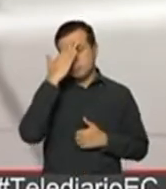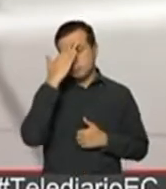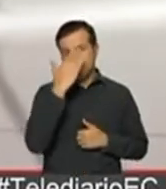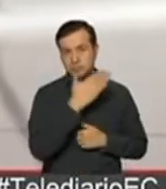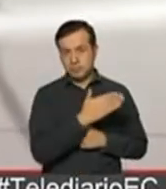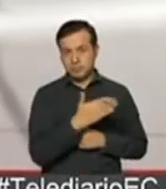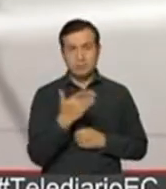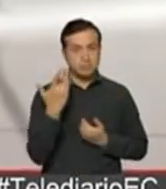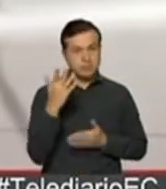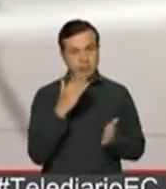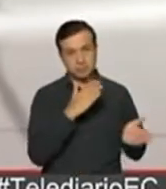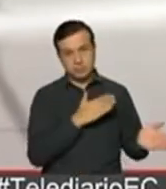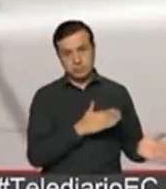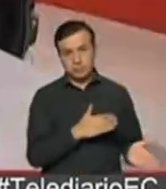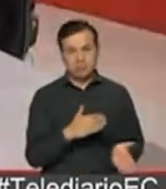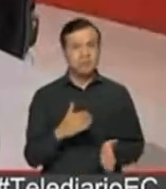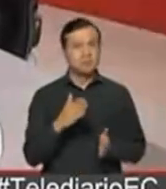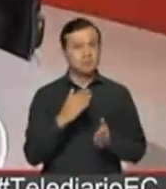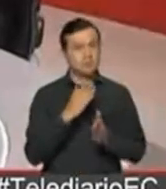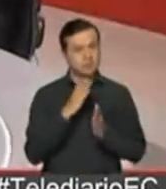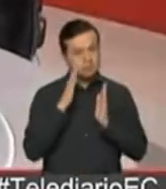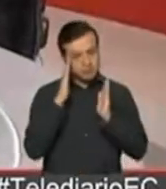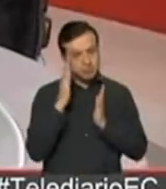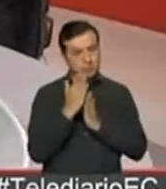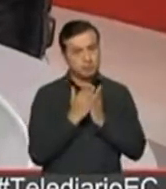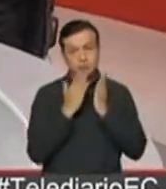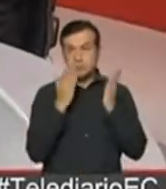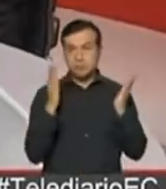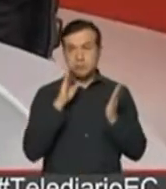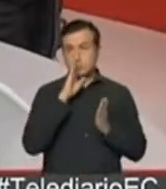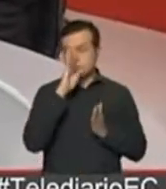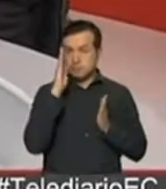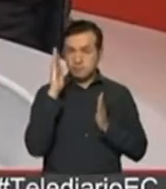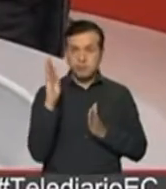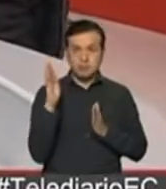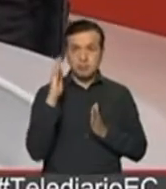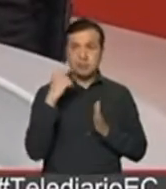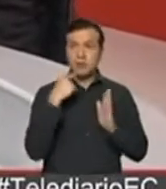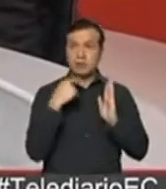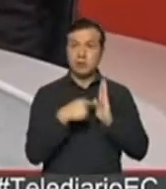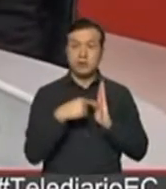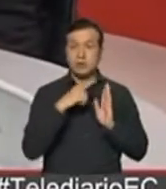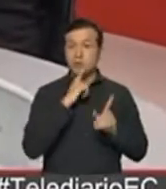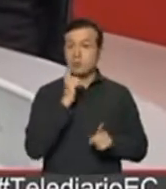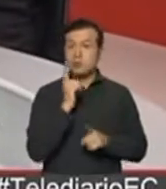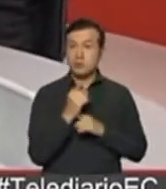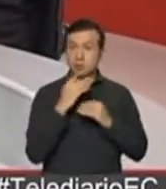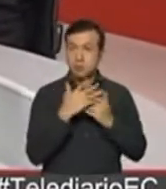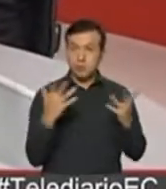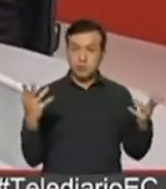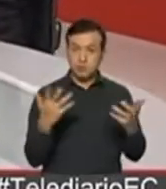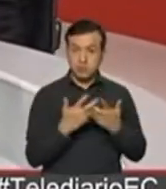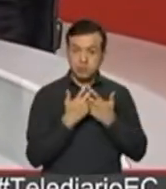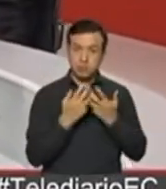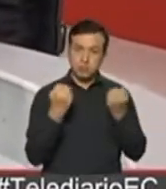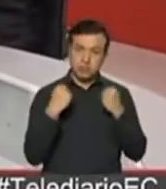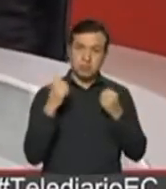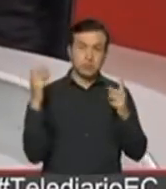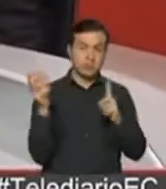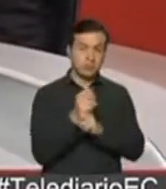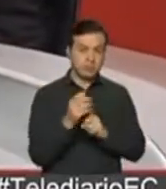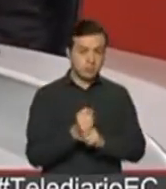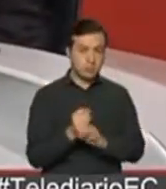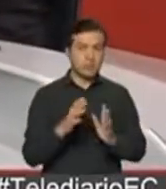estamos listos para servirles servirles todo el tiempo una muestra de ejemplo es unidos alcanzamos muchas